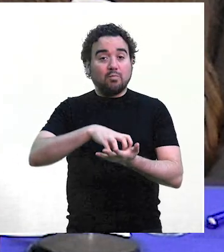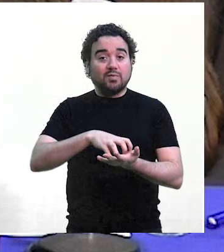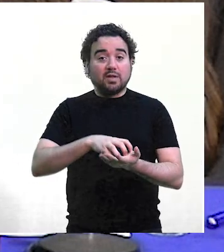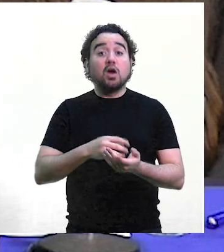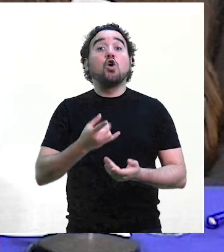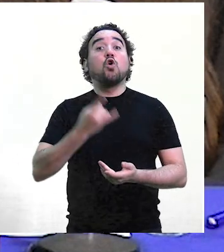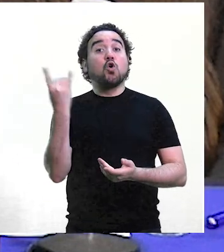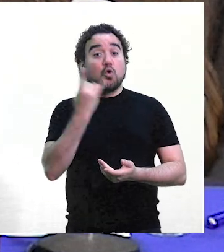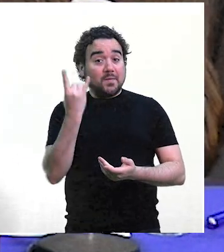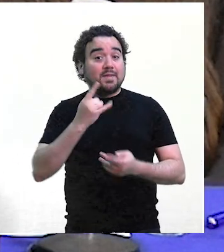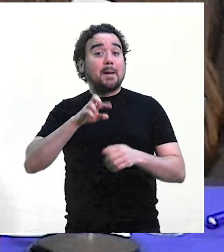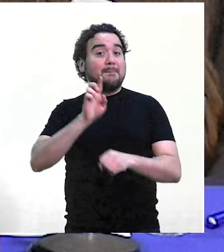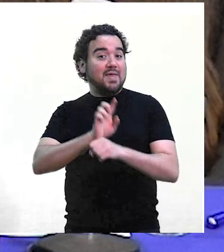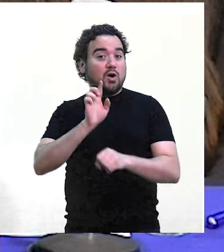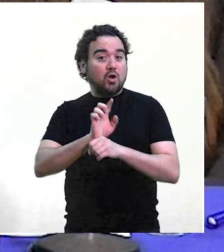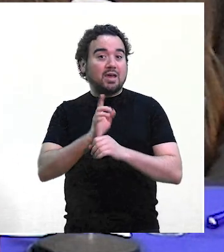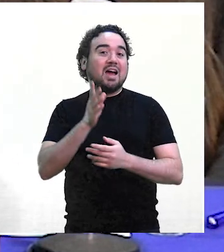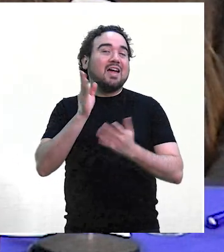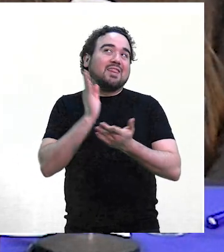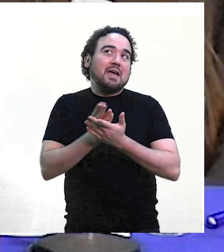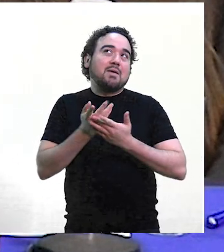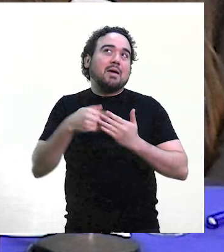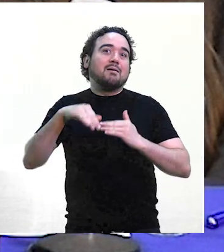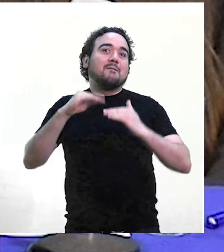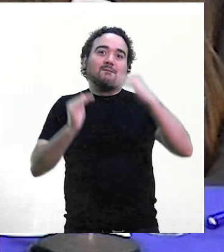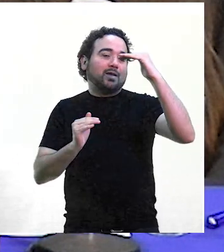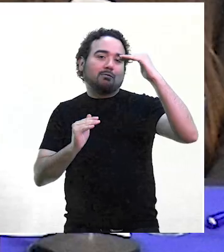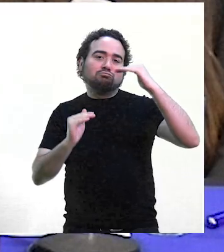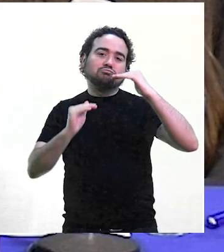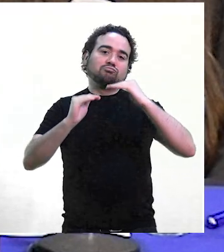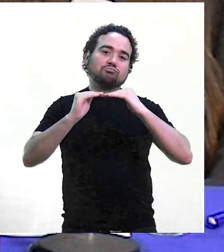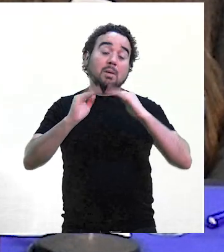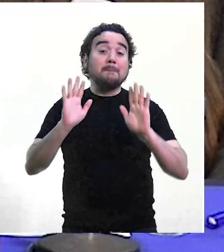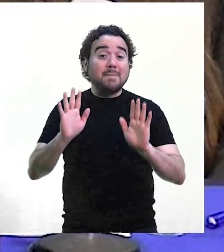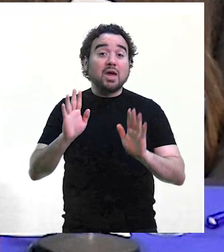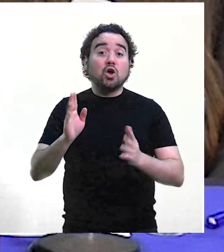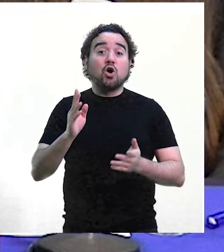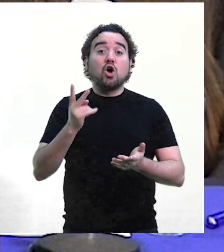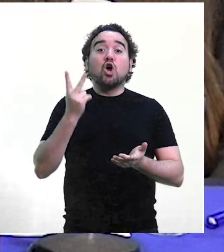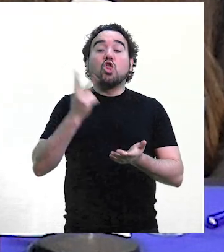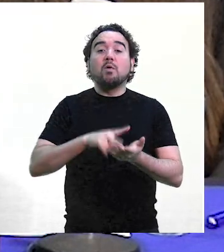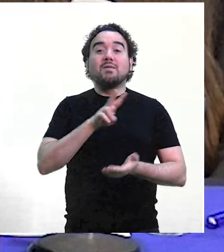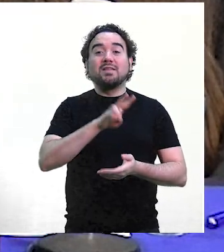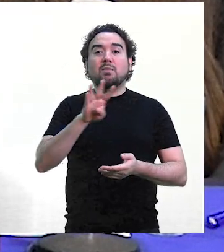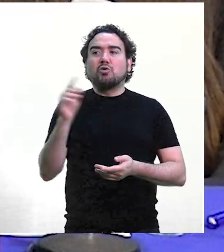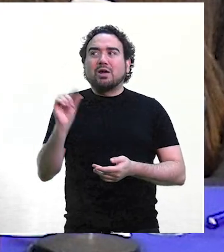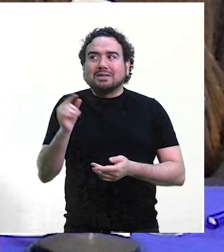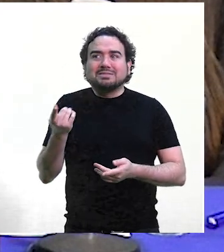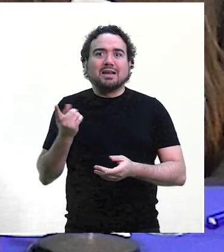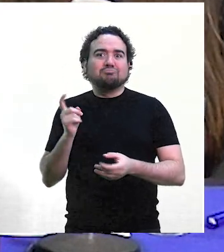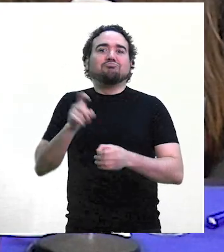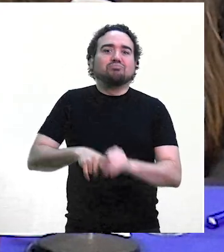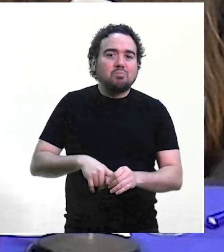una universidad pedagógica, donde la brecha de género debería ser menor, en el año 2024 recién hay una profe titular, y